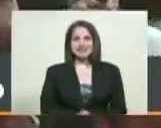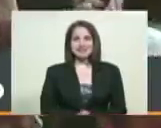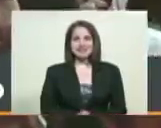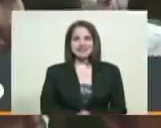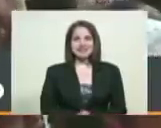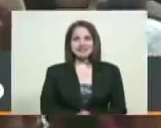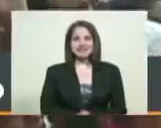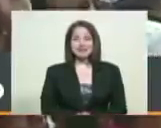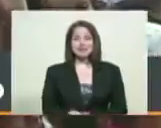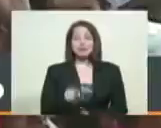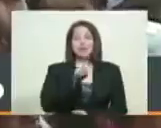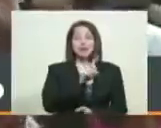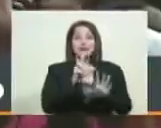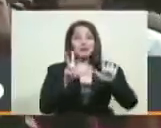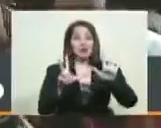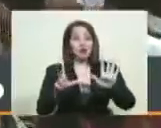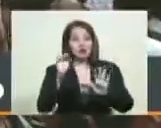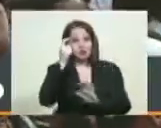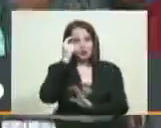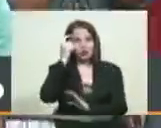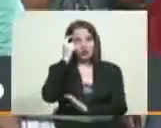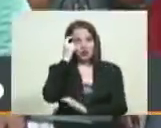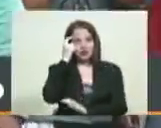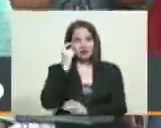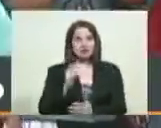Quedan 18 días.